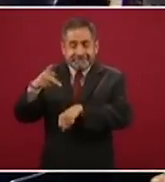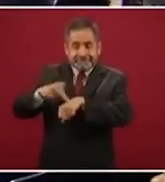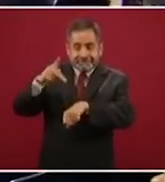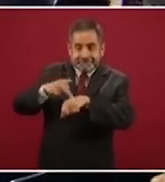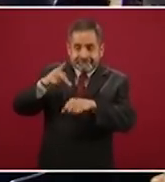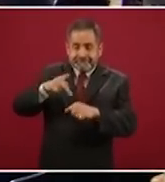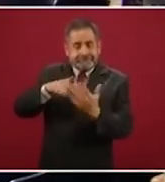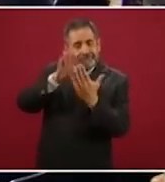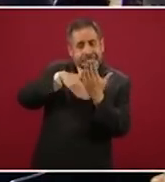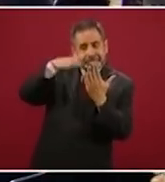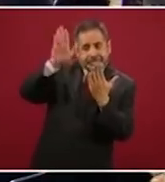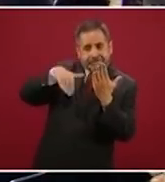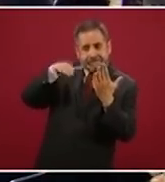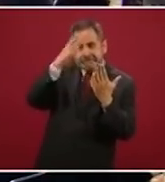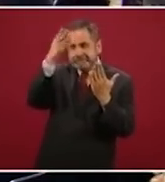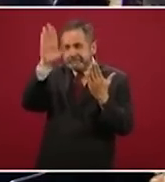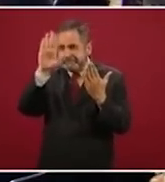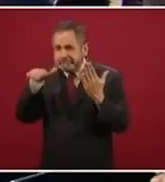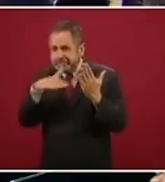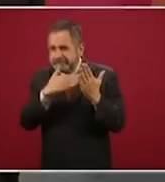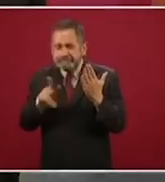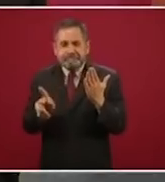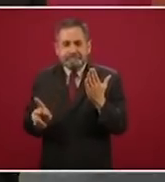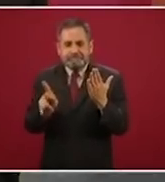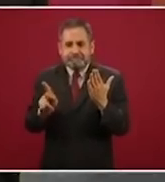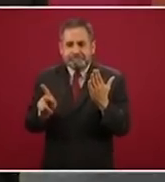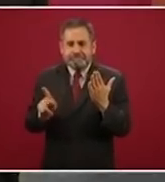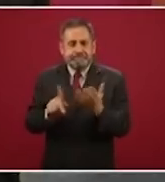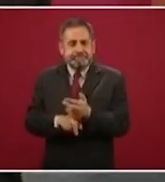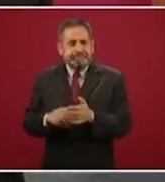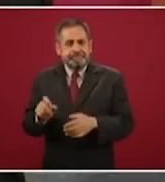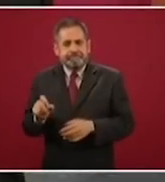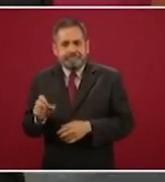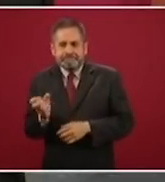ser una puerta, pero estaba pintada nada más.